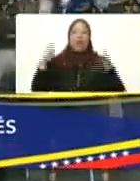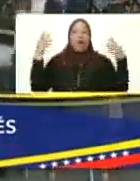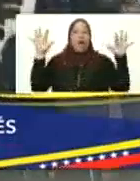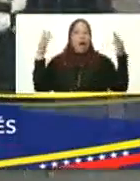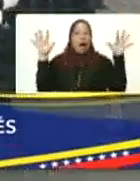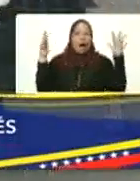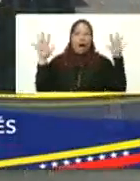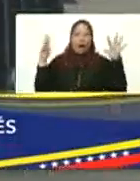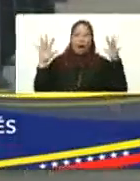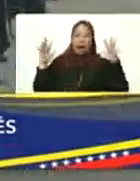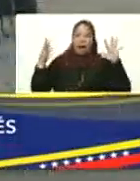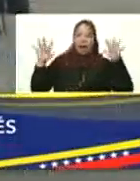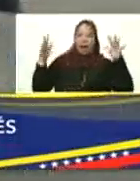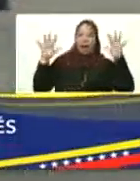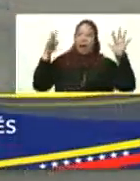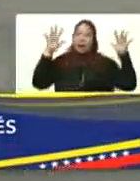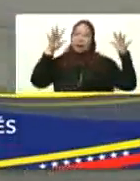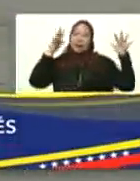Que son